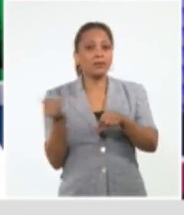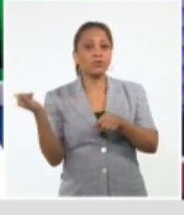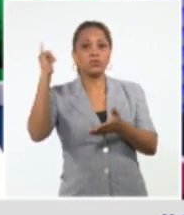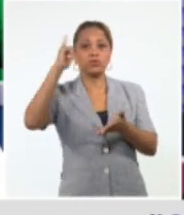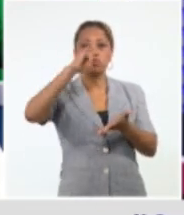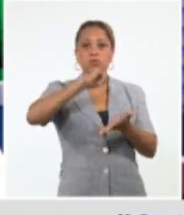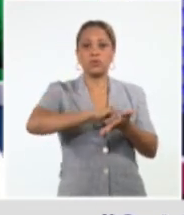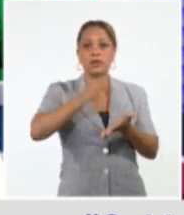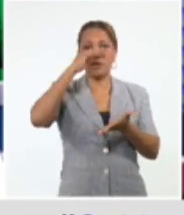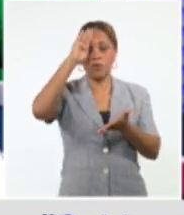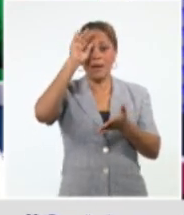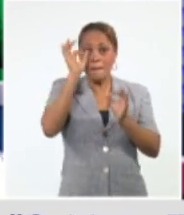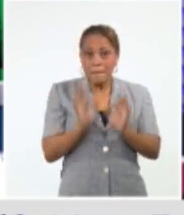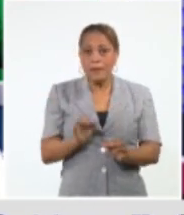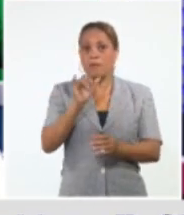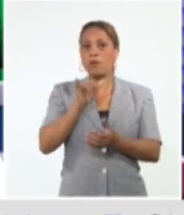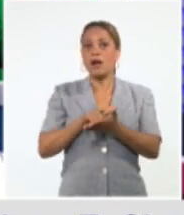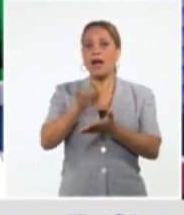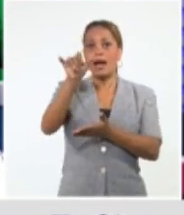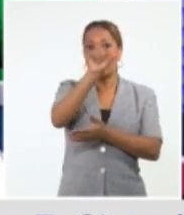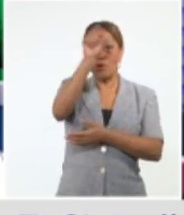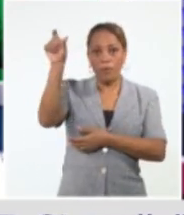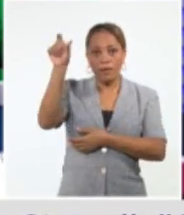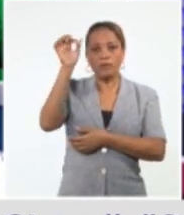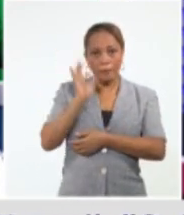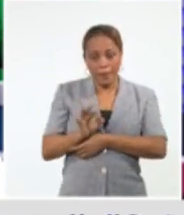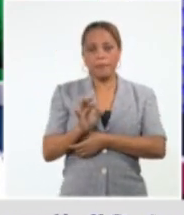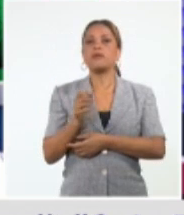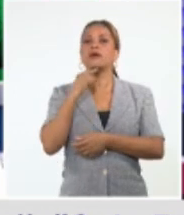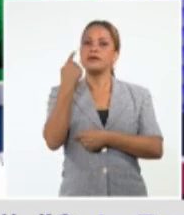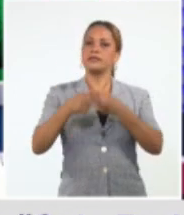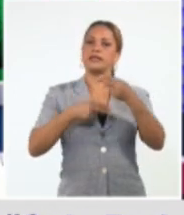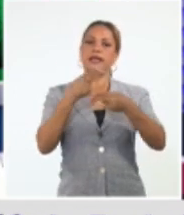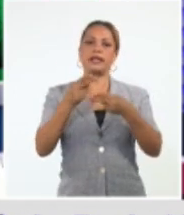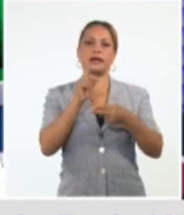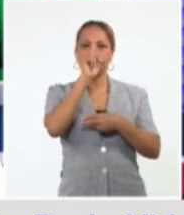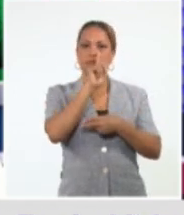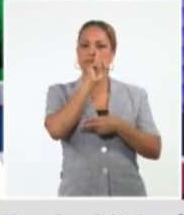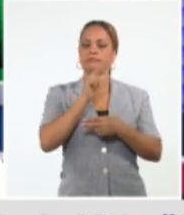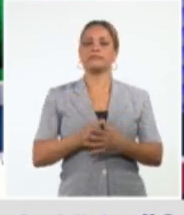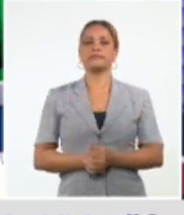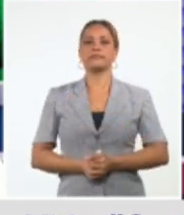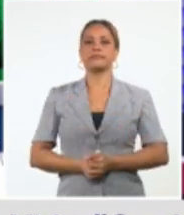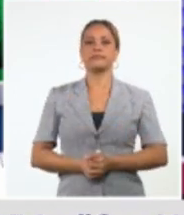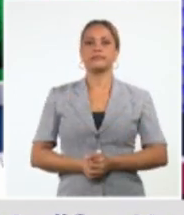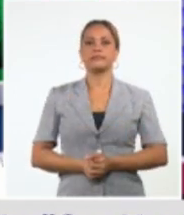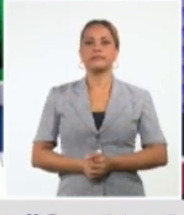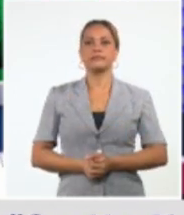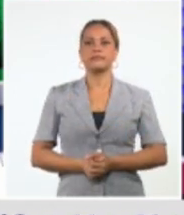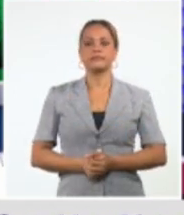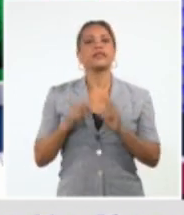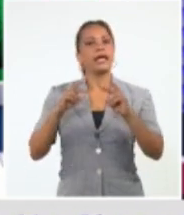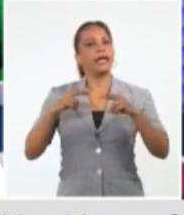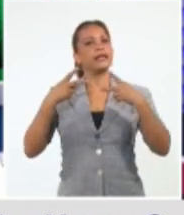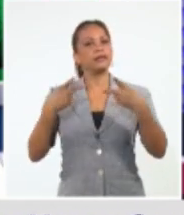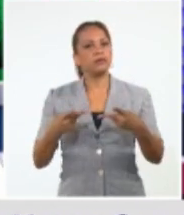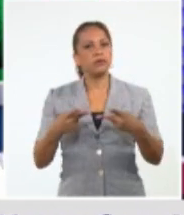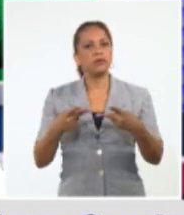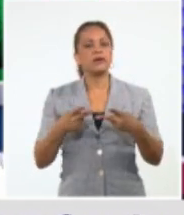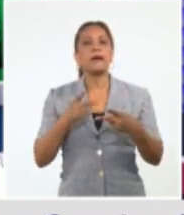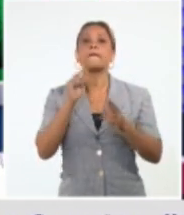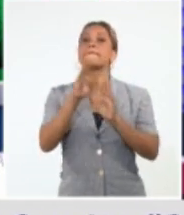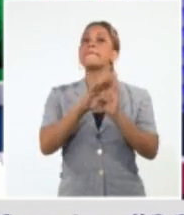el mismo aeropuerto, como todos recordamos que se hacía hasta hace una semana. Reitero, son medidas que van